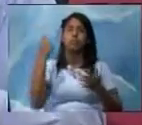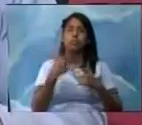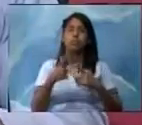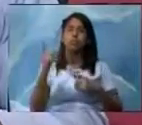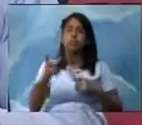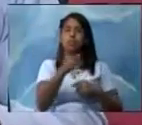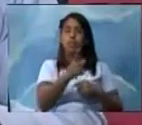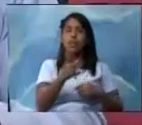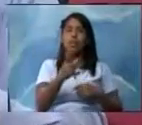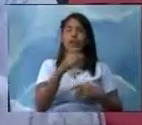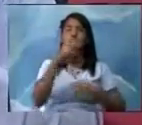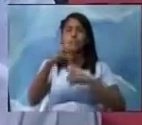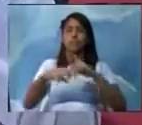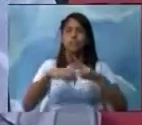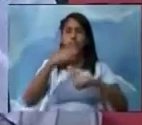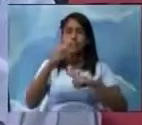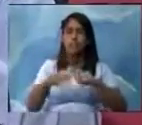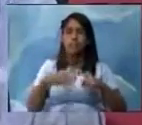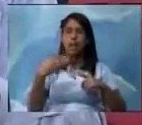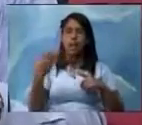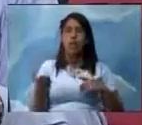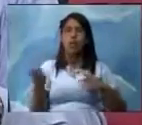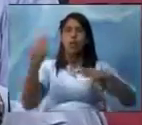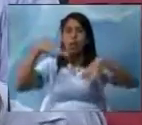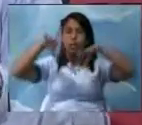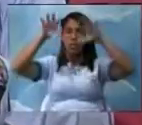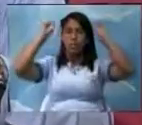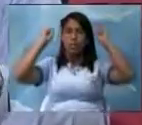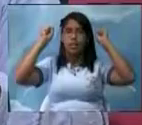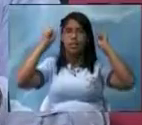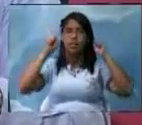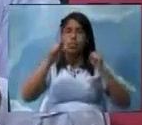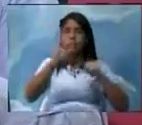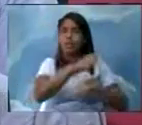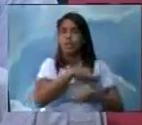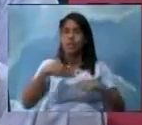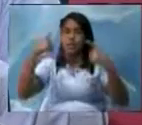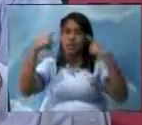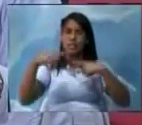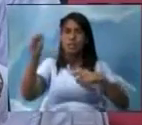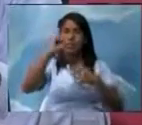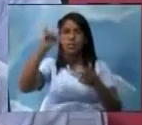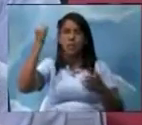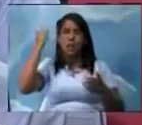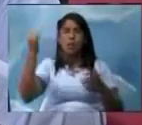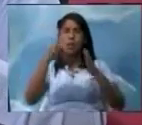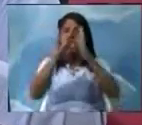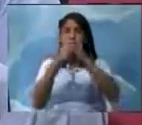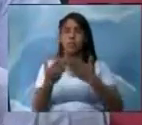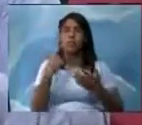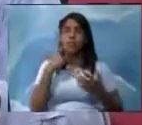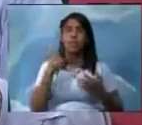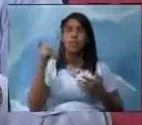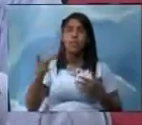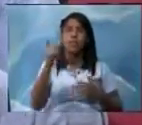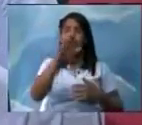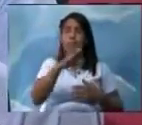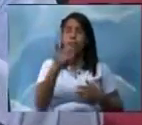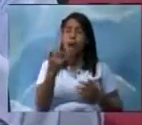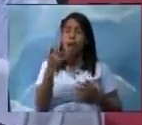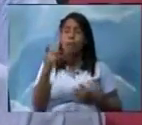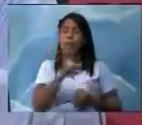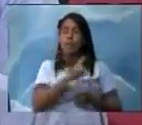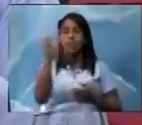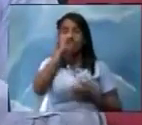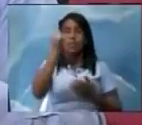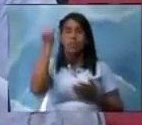sabios y ciencia a los entendidos usted quiere ser sabio la Biblia dice si alguien está falto de